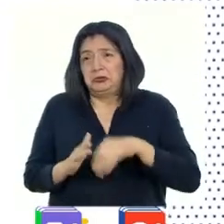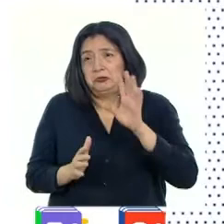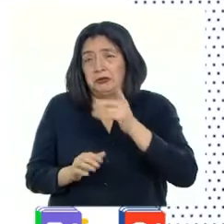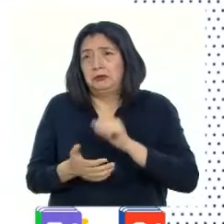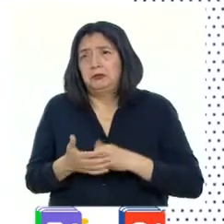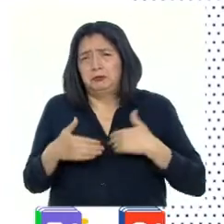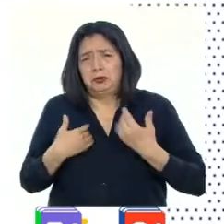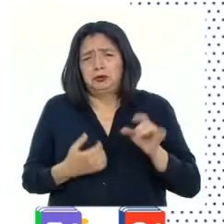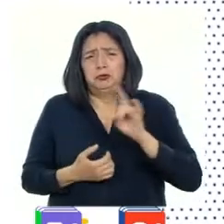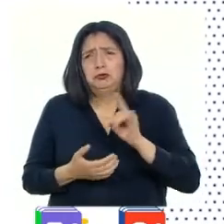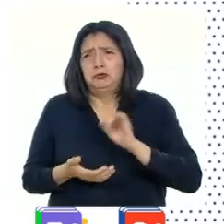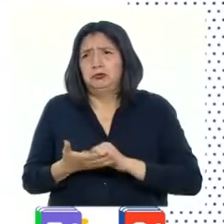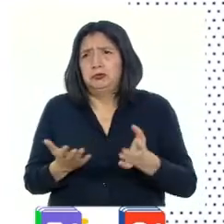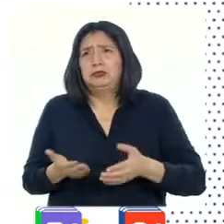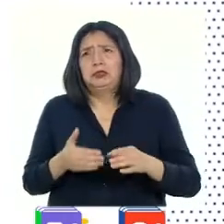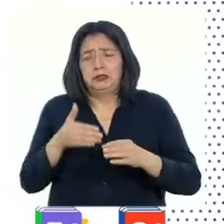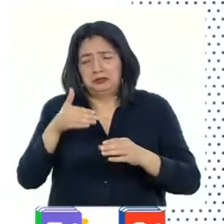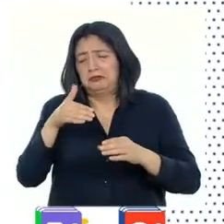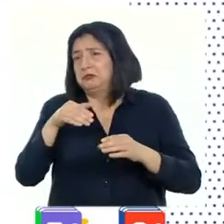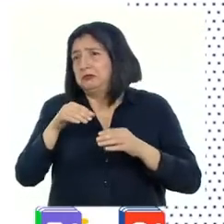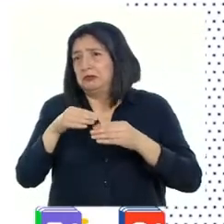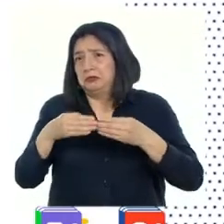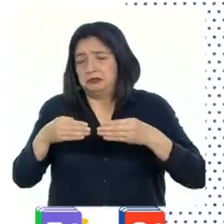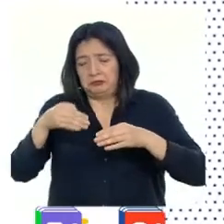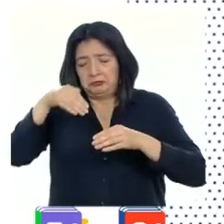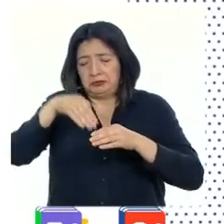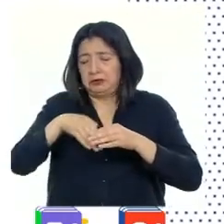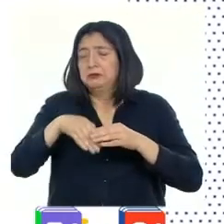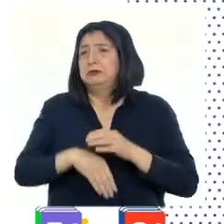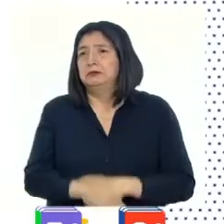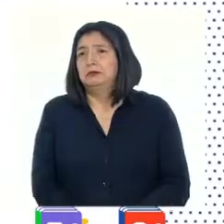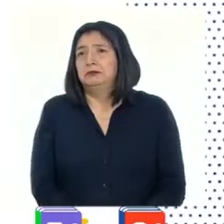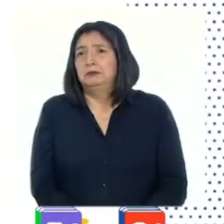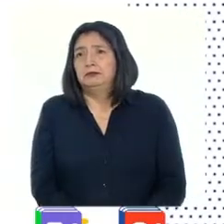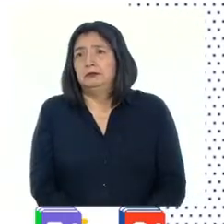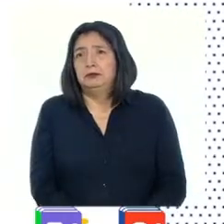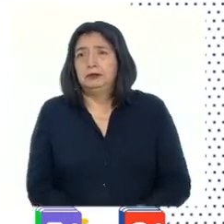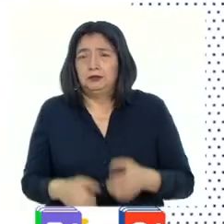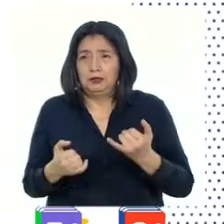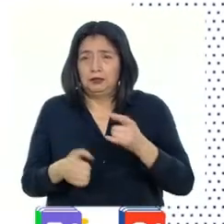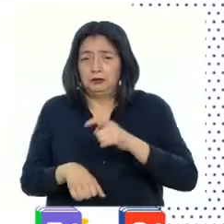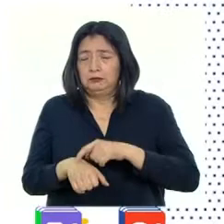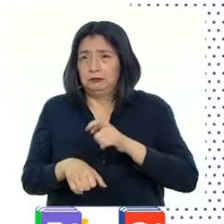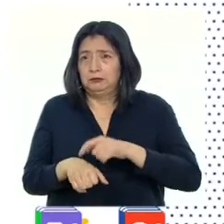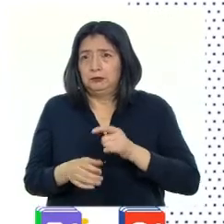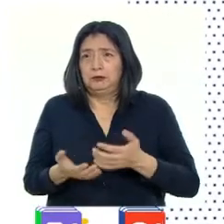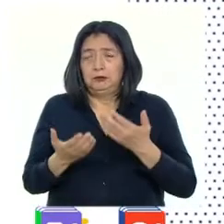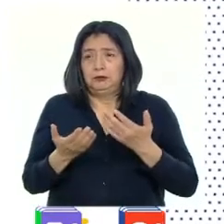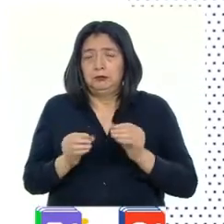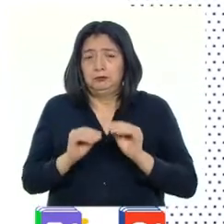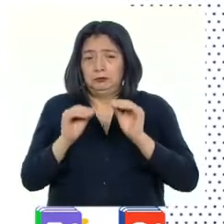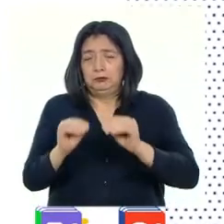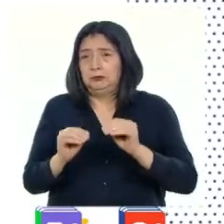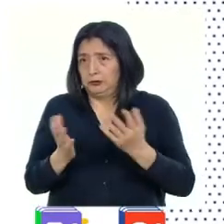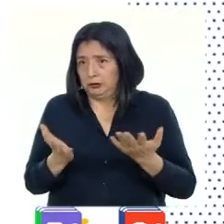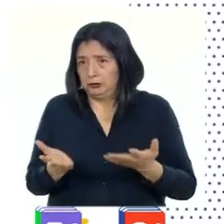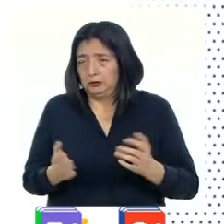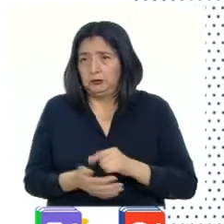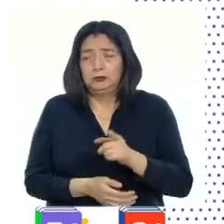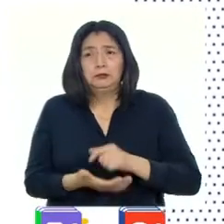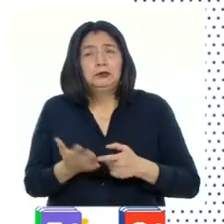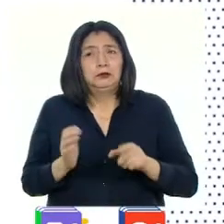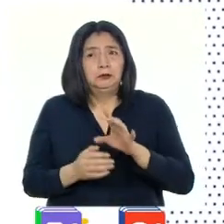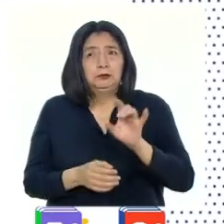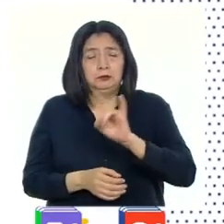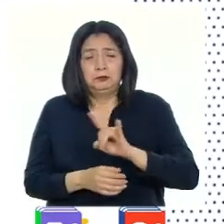nivel, puedes usar un retazo de cartón y pegarlo como división. Es momento de poner los elementos de nuestra escena principal. Para